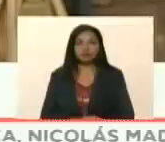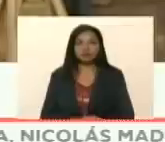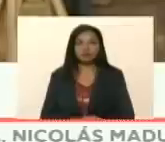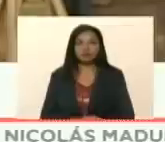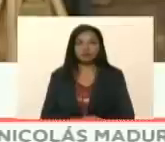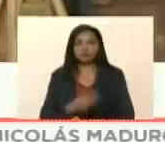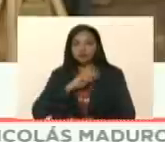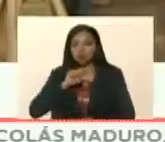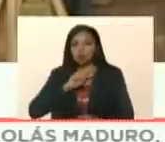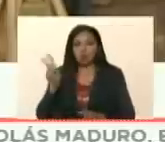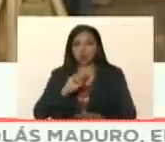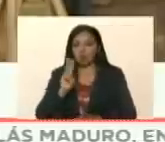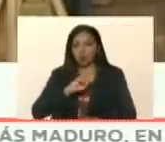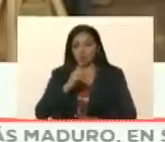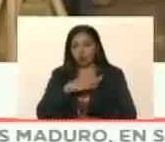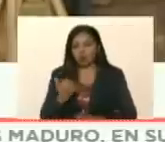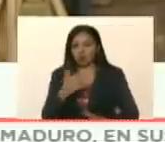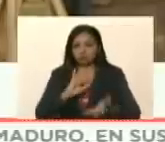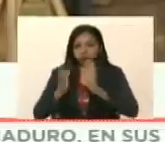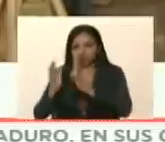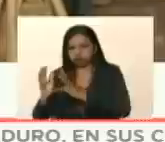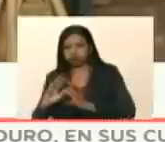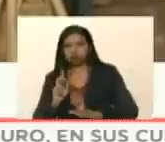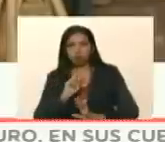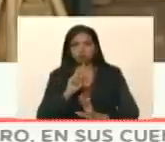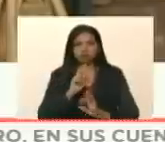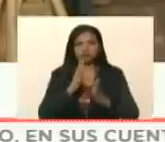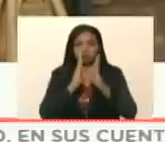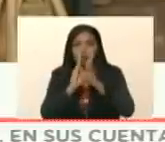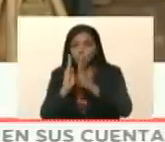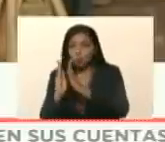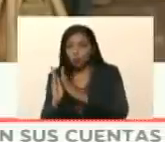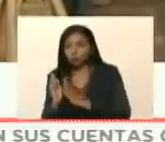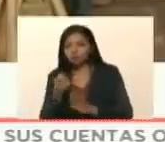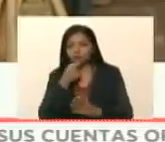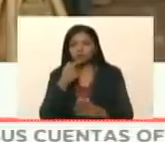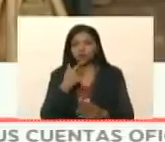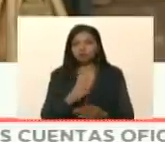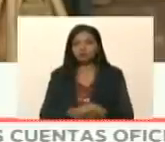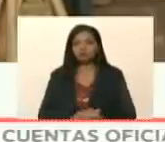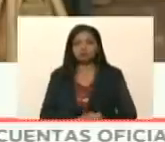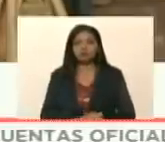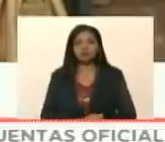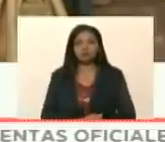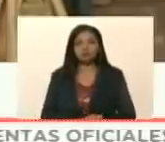desordenarlo. Por aquí, aquí está Coconut Black Rice.